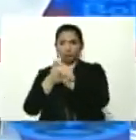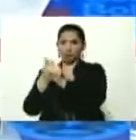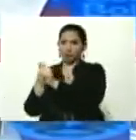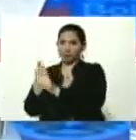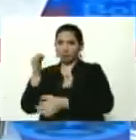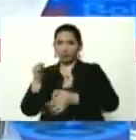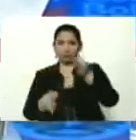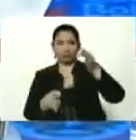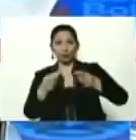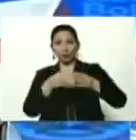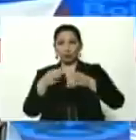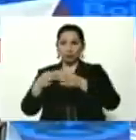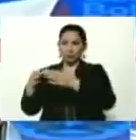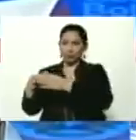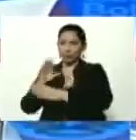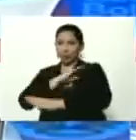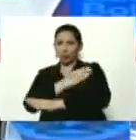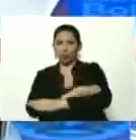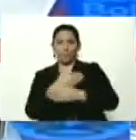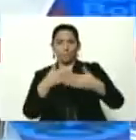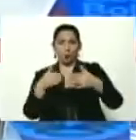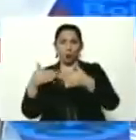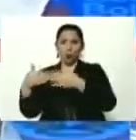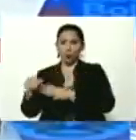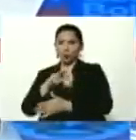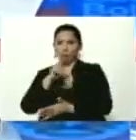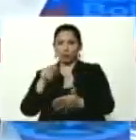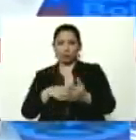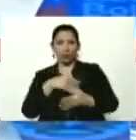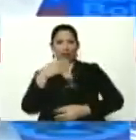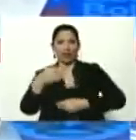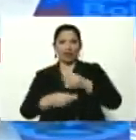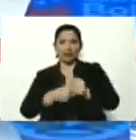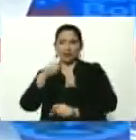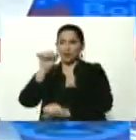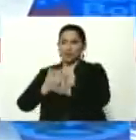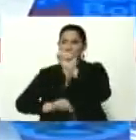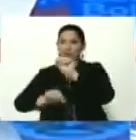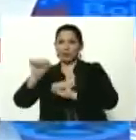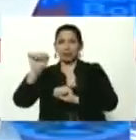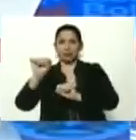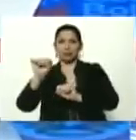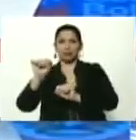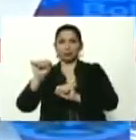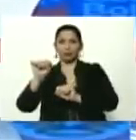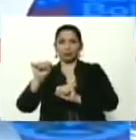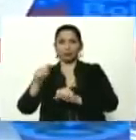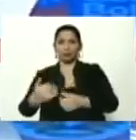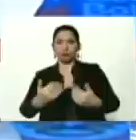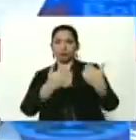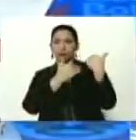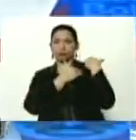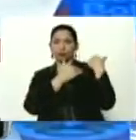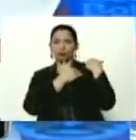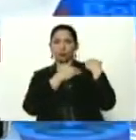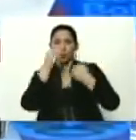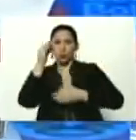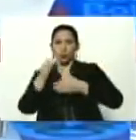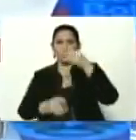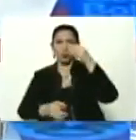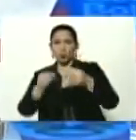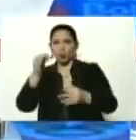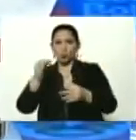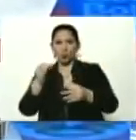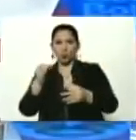los órganos del Poder Público Nacional y ejercer la defensa y representación judicial